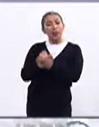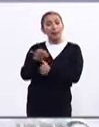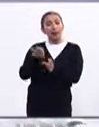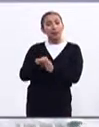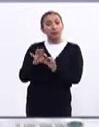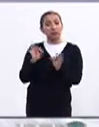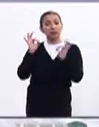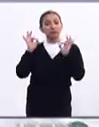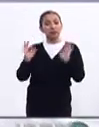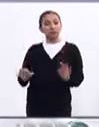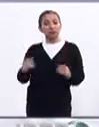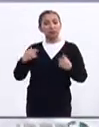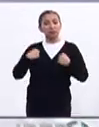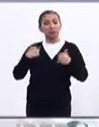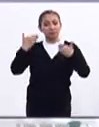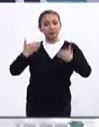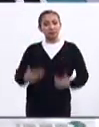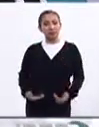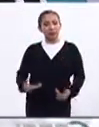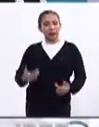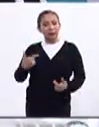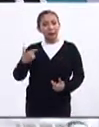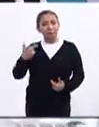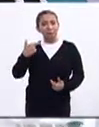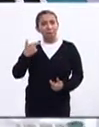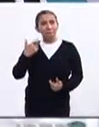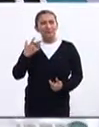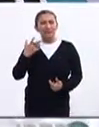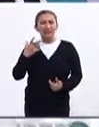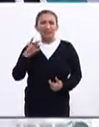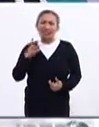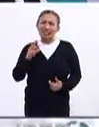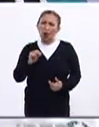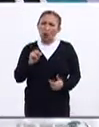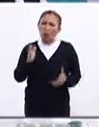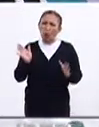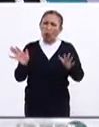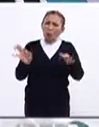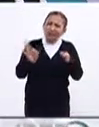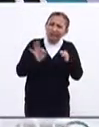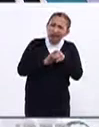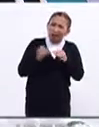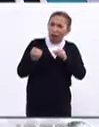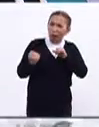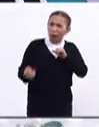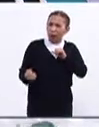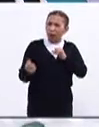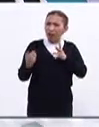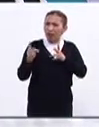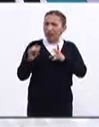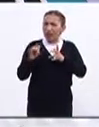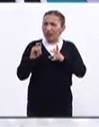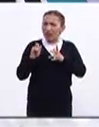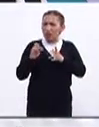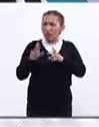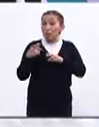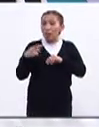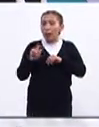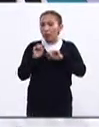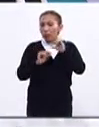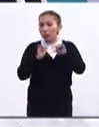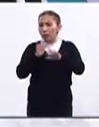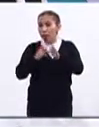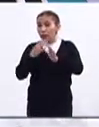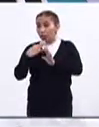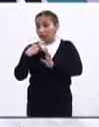está consolidando un perfil, no digo que cercano a lo dictatorial, pero que en la medida en que se